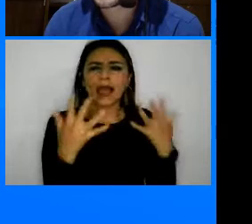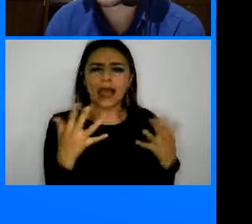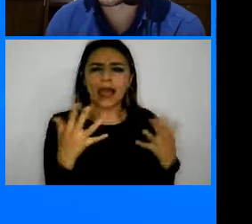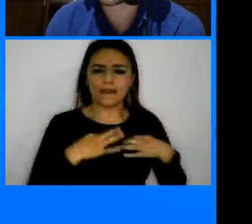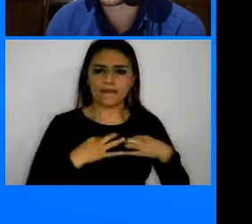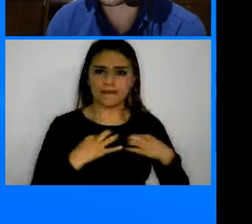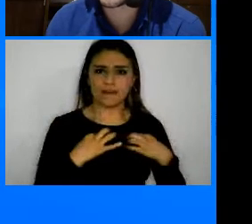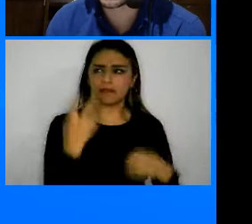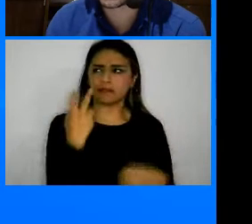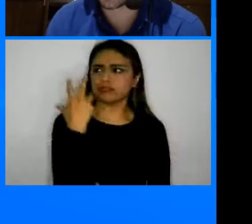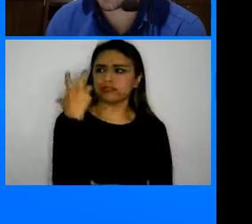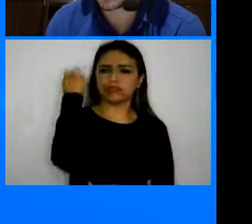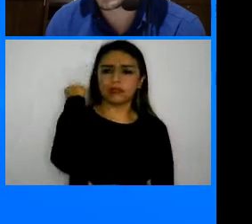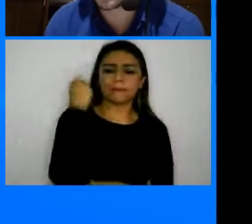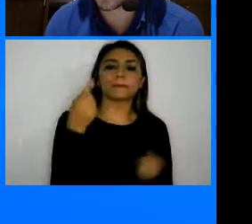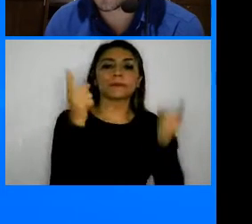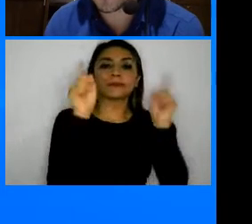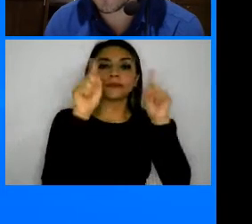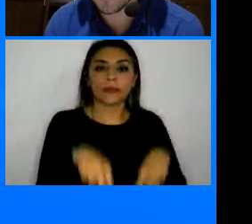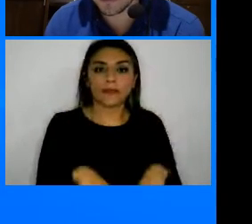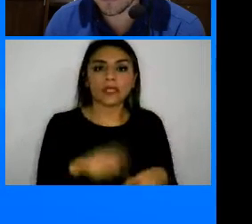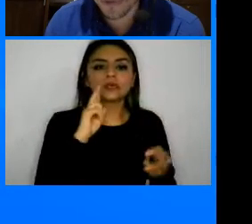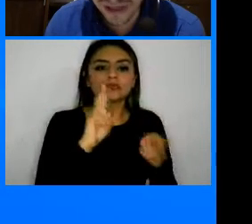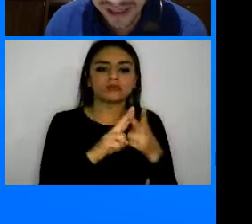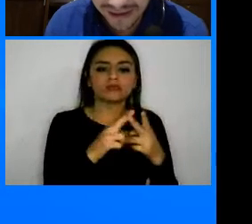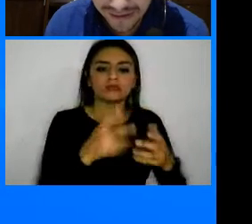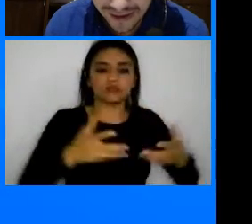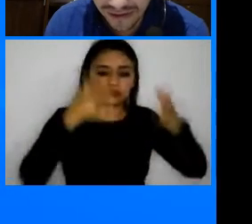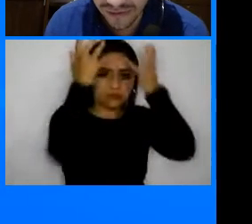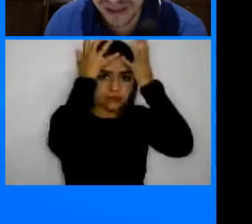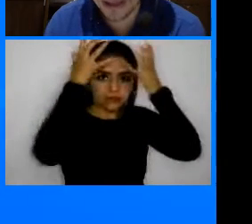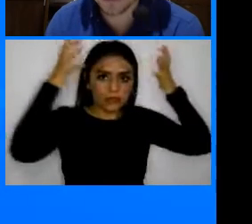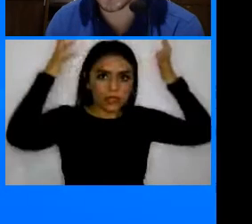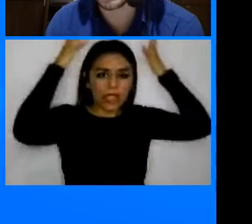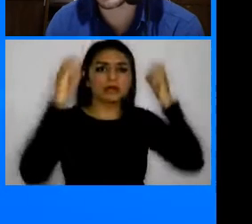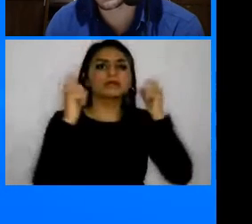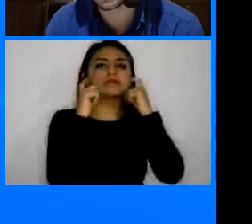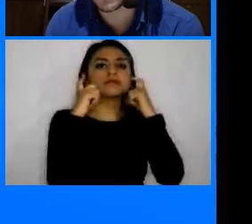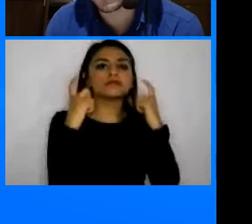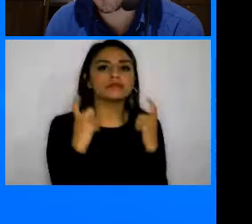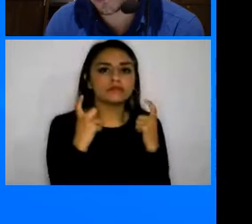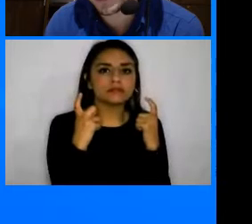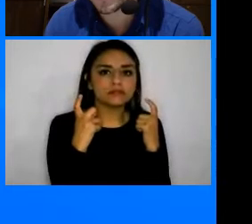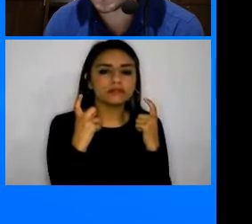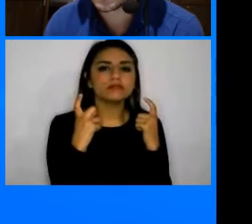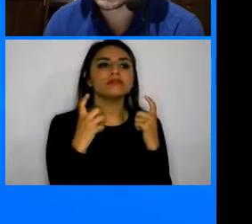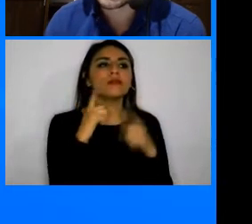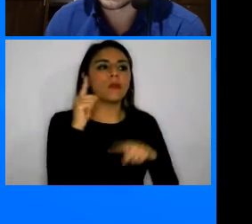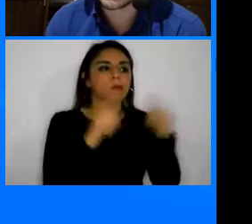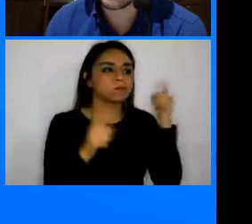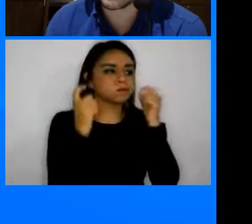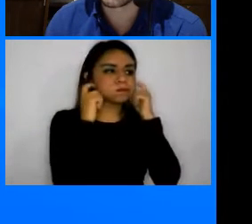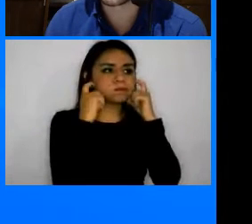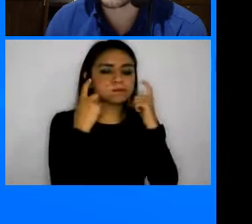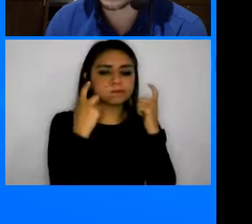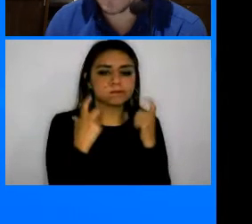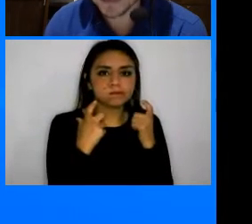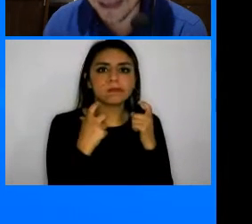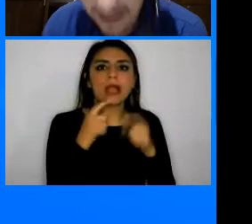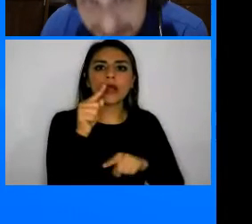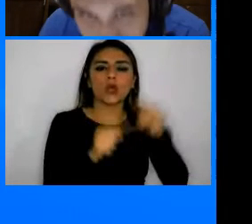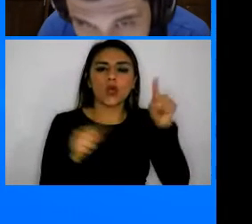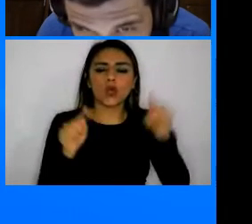vestimenta. Vemos también ornamentación, hay, digamos, aretes en las orejas, hay collar. Vemos